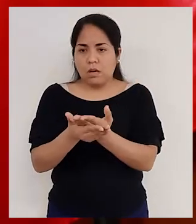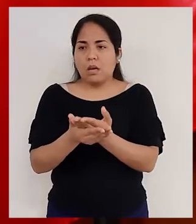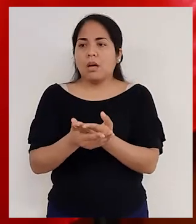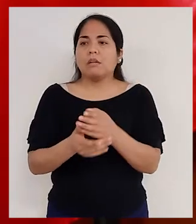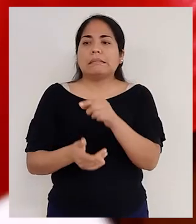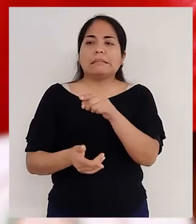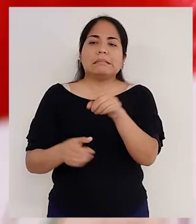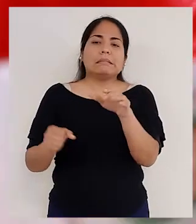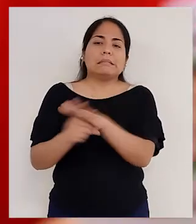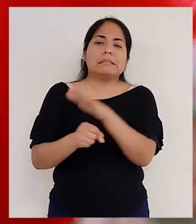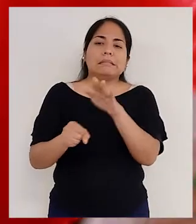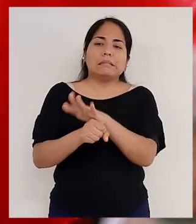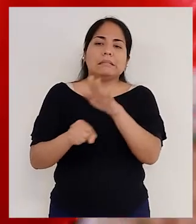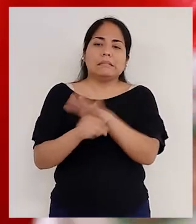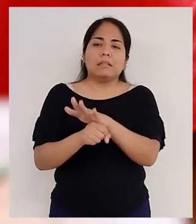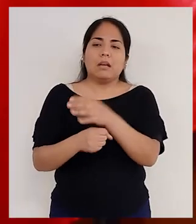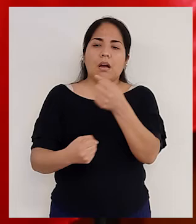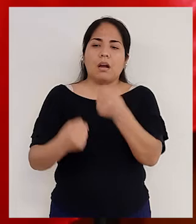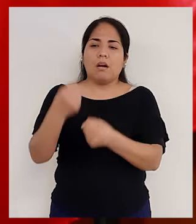que va a llevar los valores.